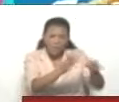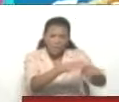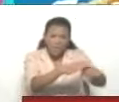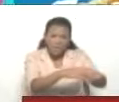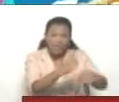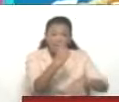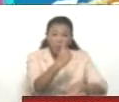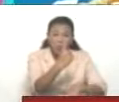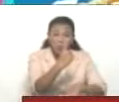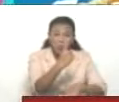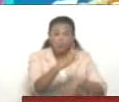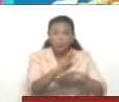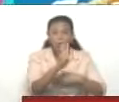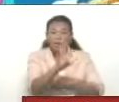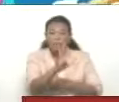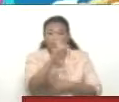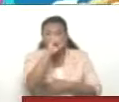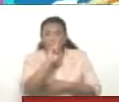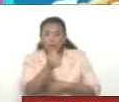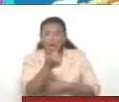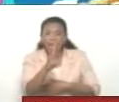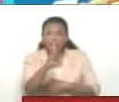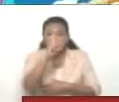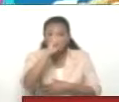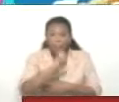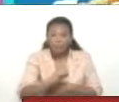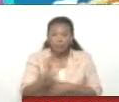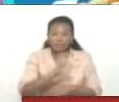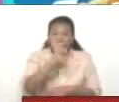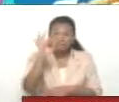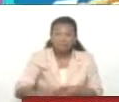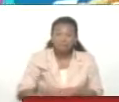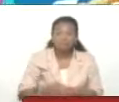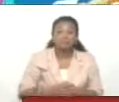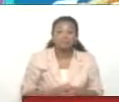de 1 a 5 años de experiencia, el 14%.